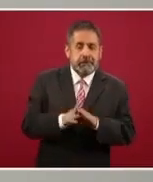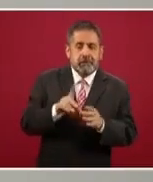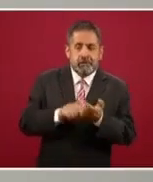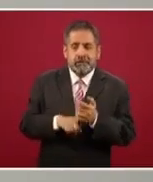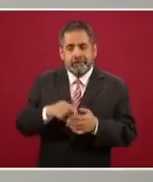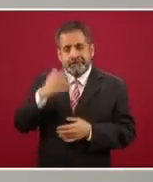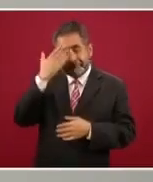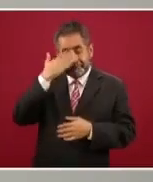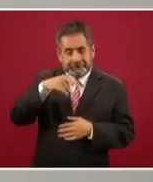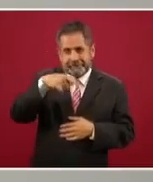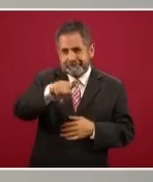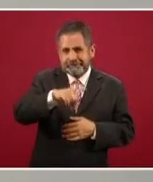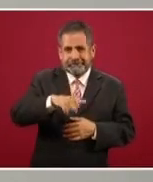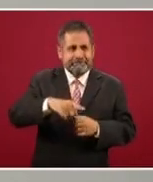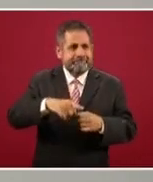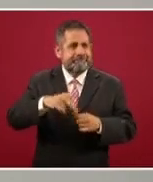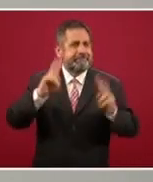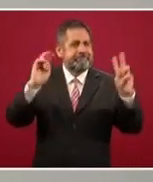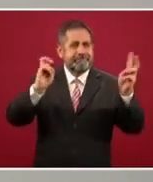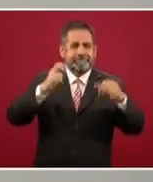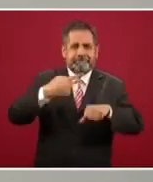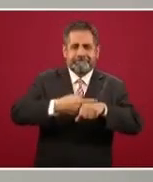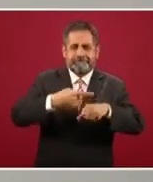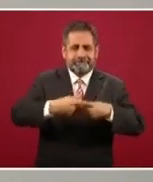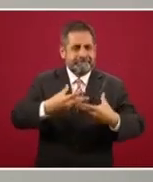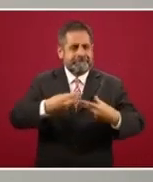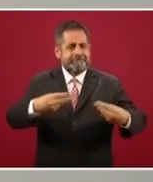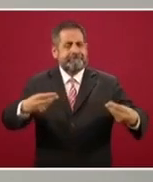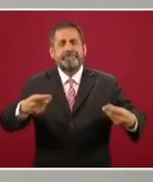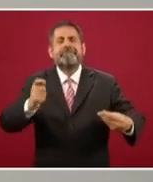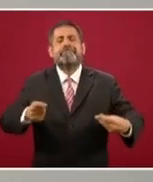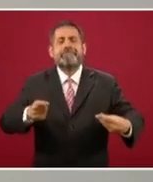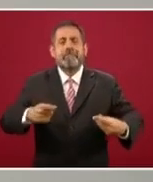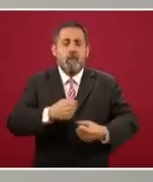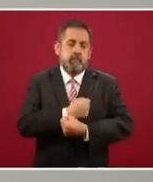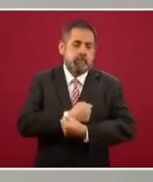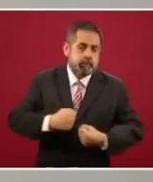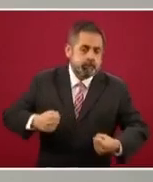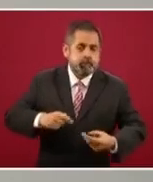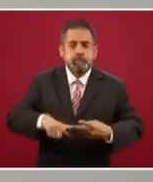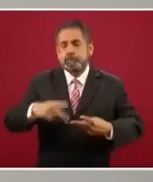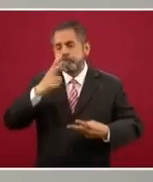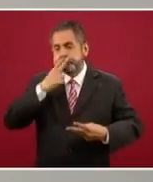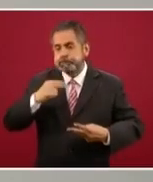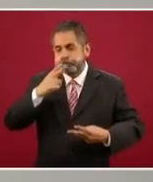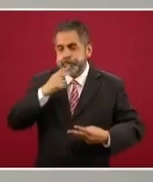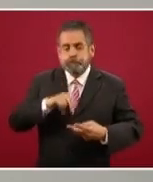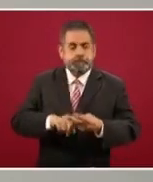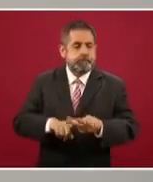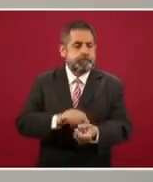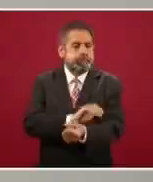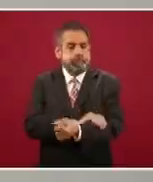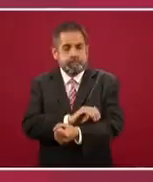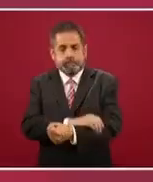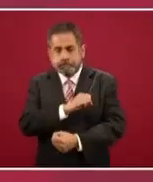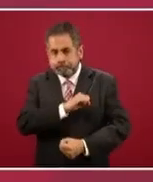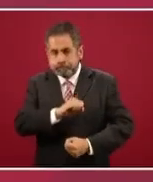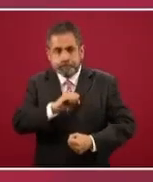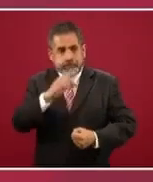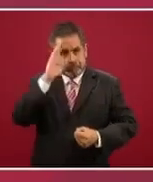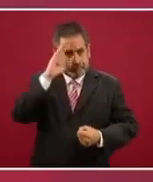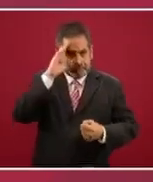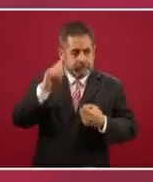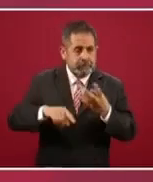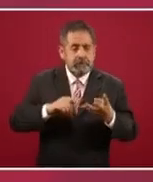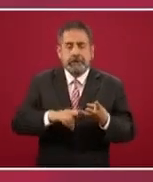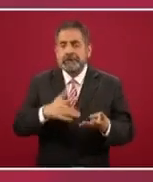llamada epidemia grande que tenemos de obesidad, de diabetes, de hiperlipidemia y de enfermedades